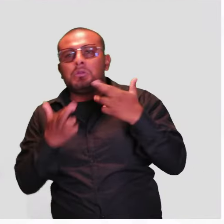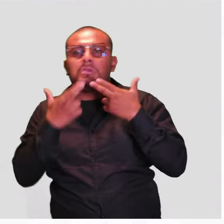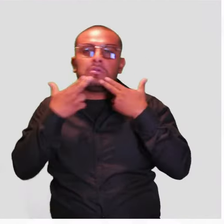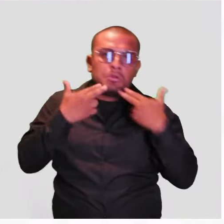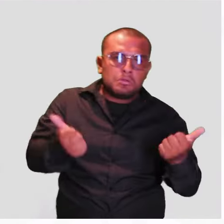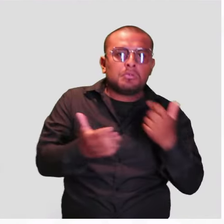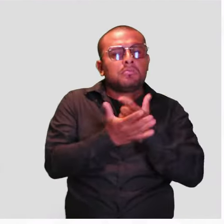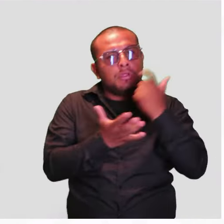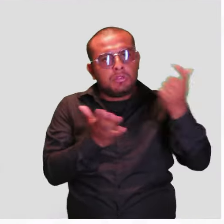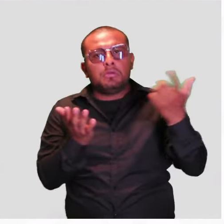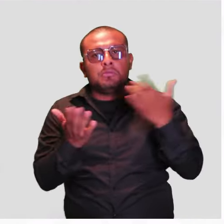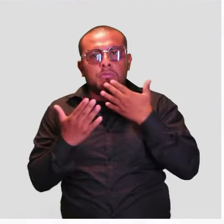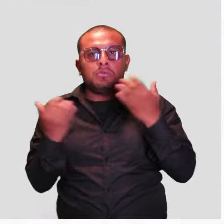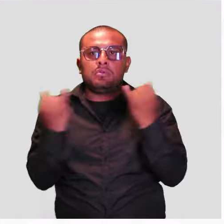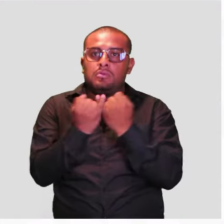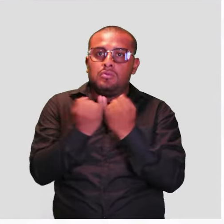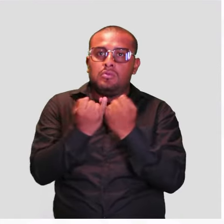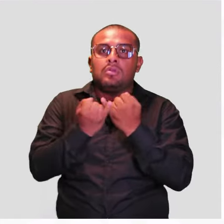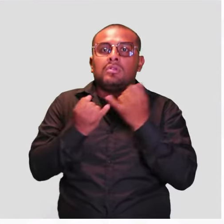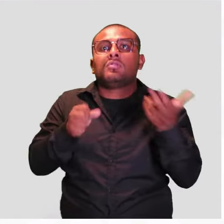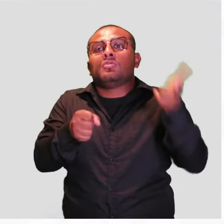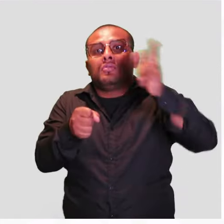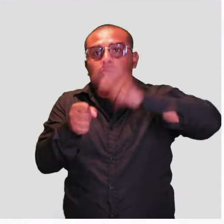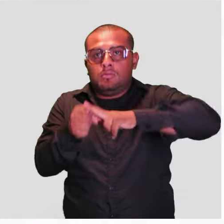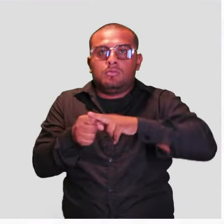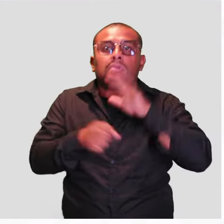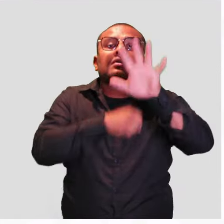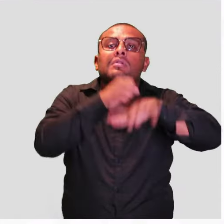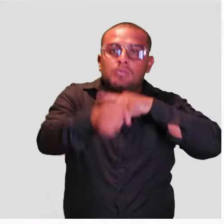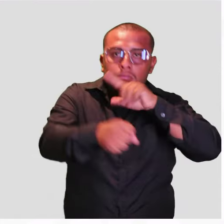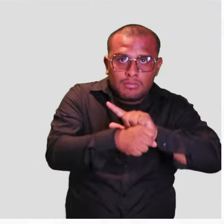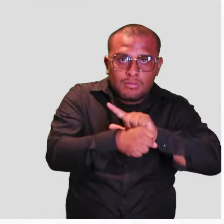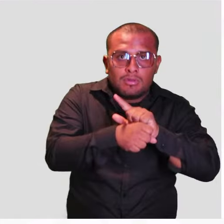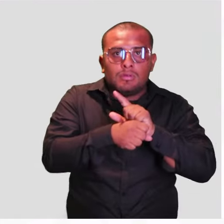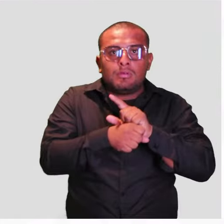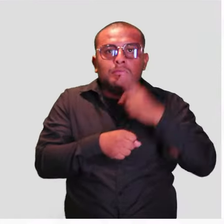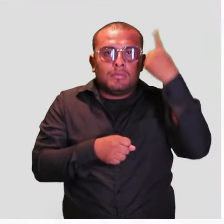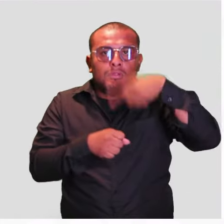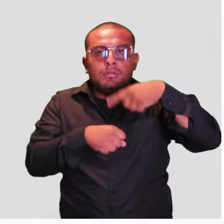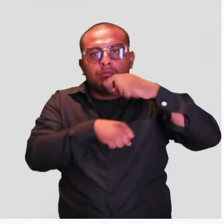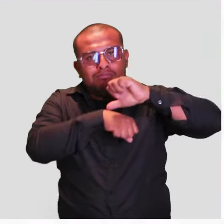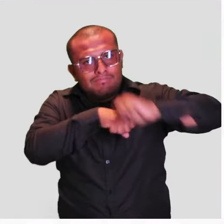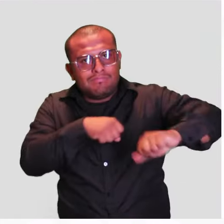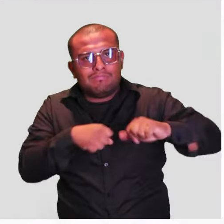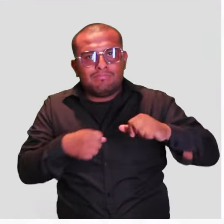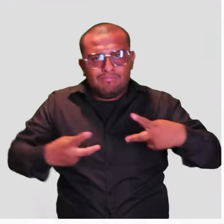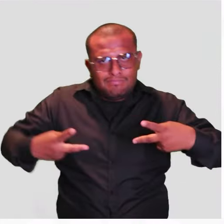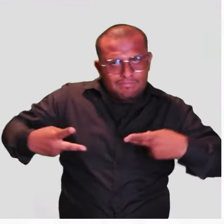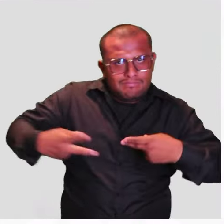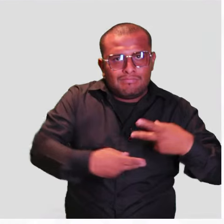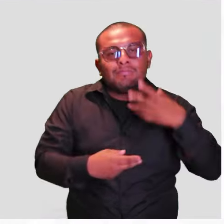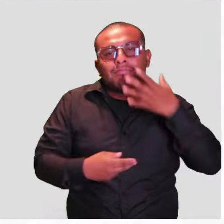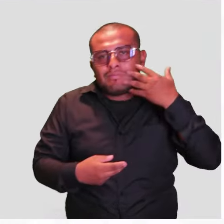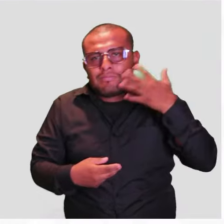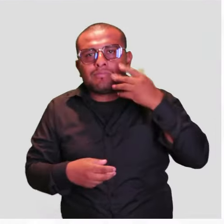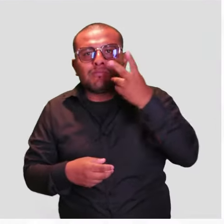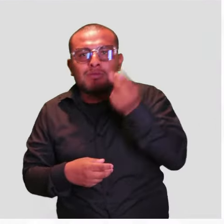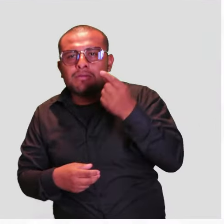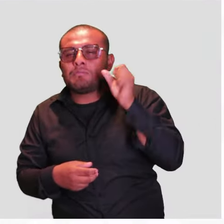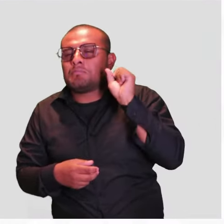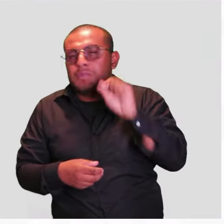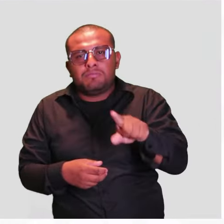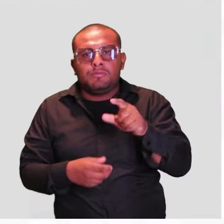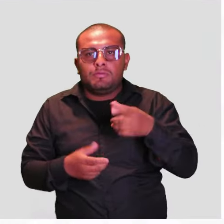un hospital público veterinario para atender esterilizaciones y consultas de perros y gatos de la calle. Y con